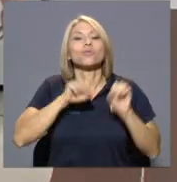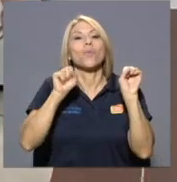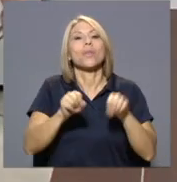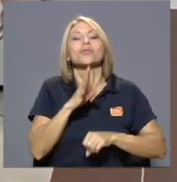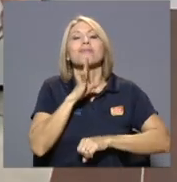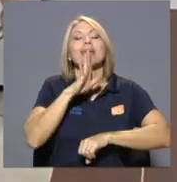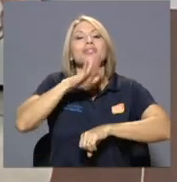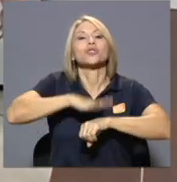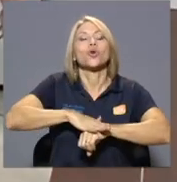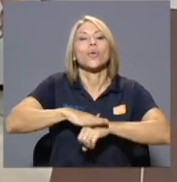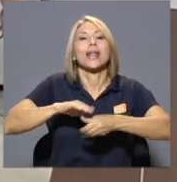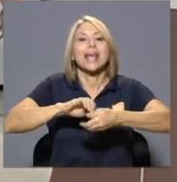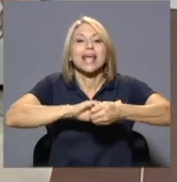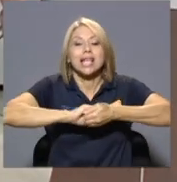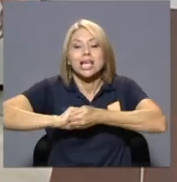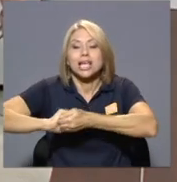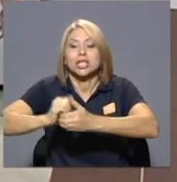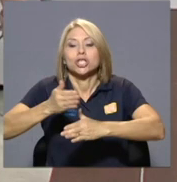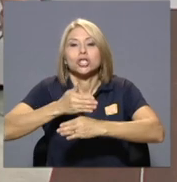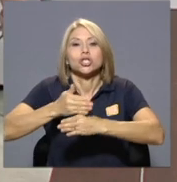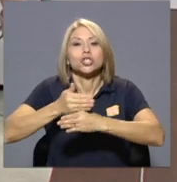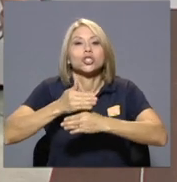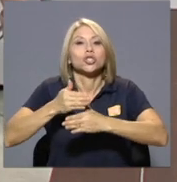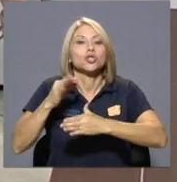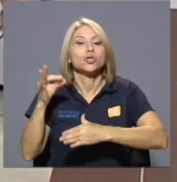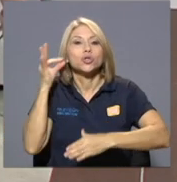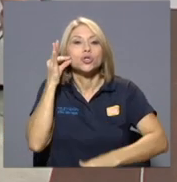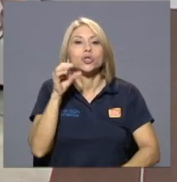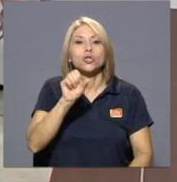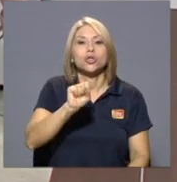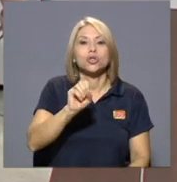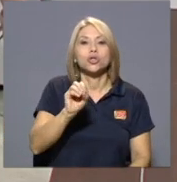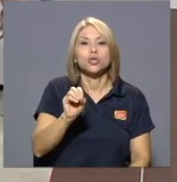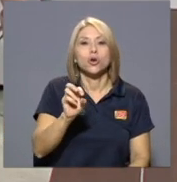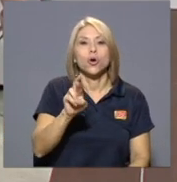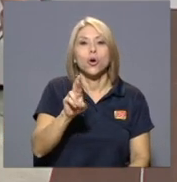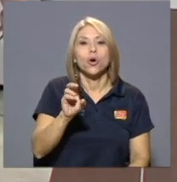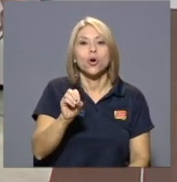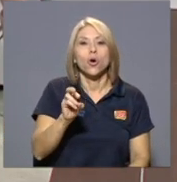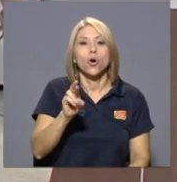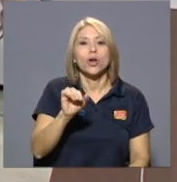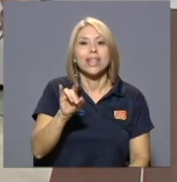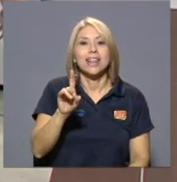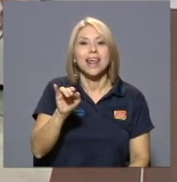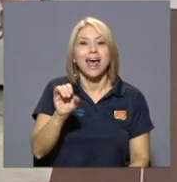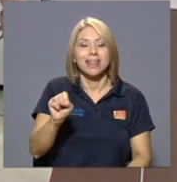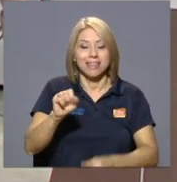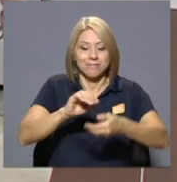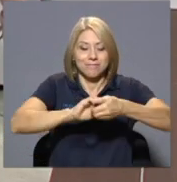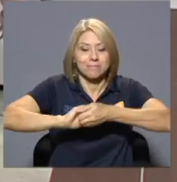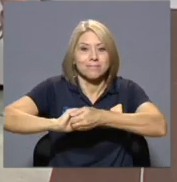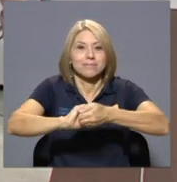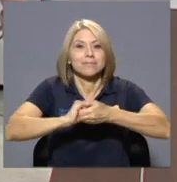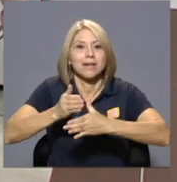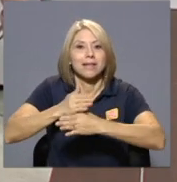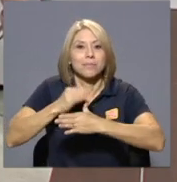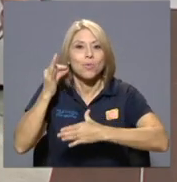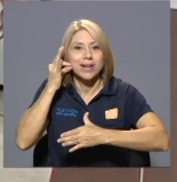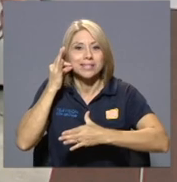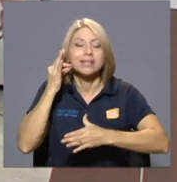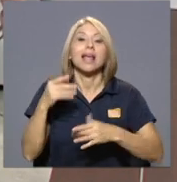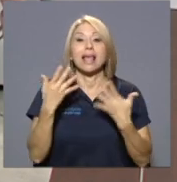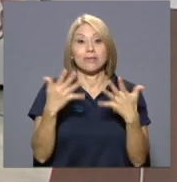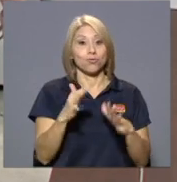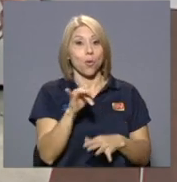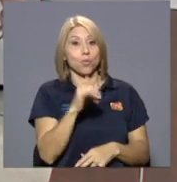sororidad, ¿verdad? En el sentido de que primeramente, tal como usted lo dijo, el sistema, pues tanto el